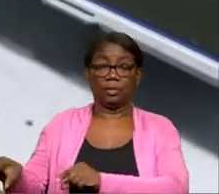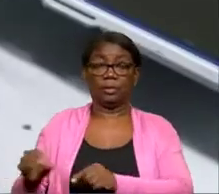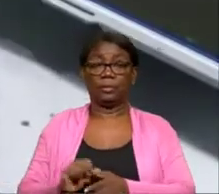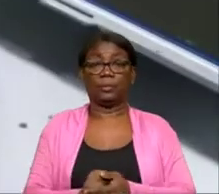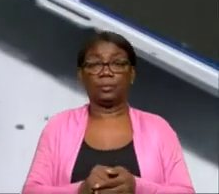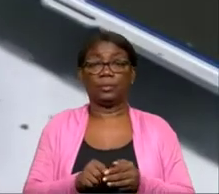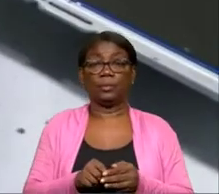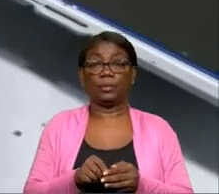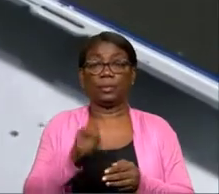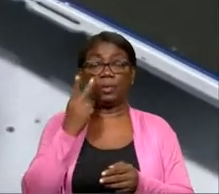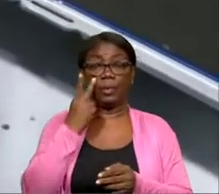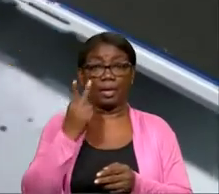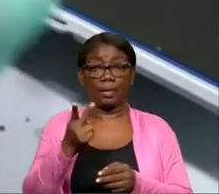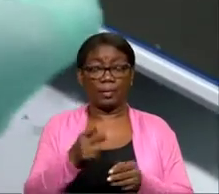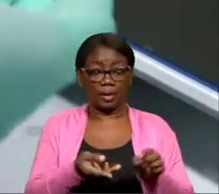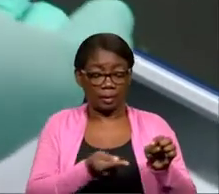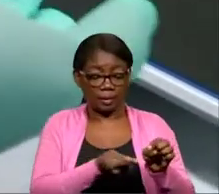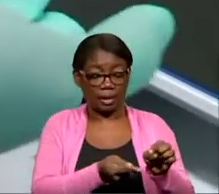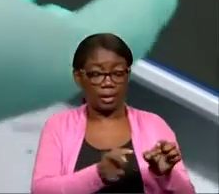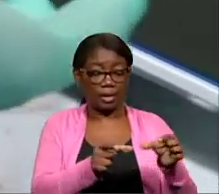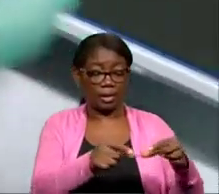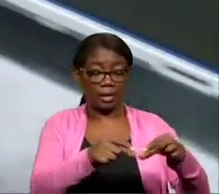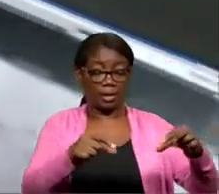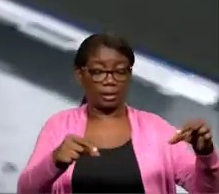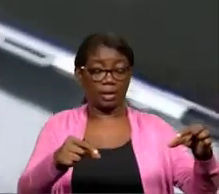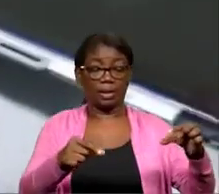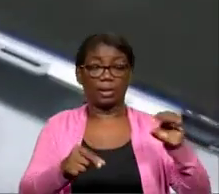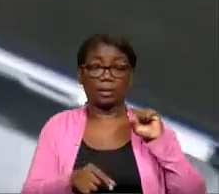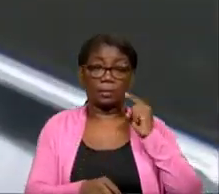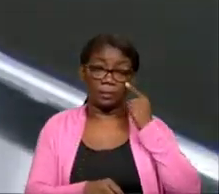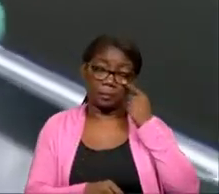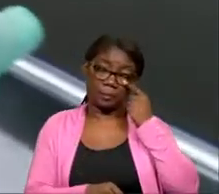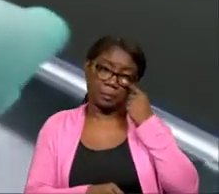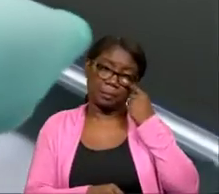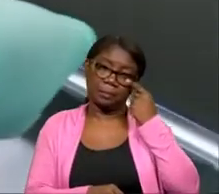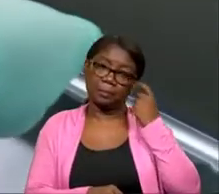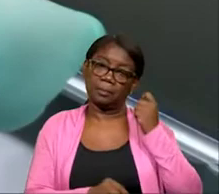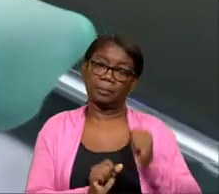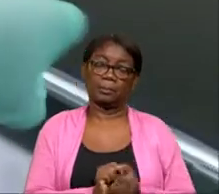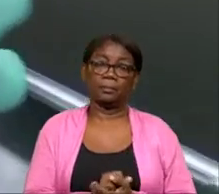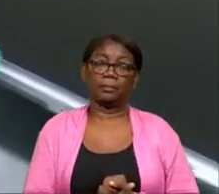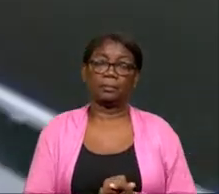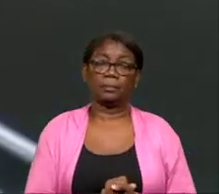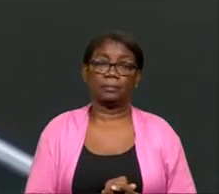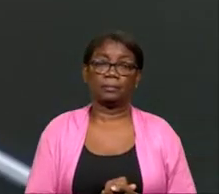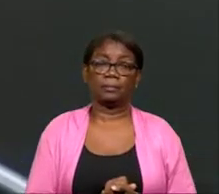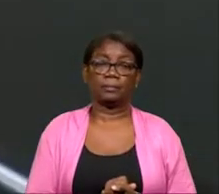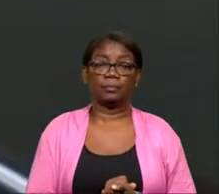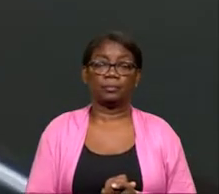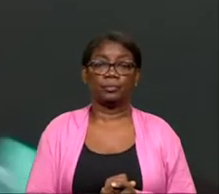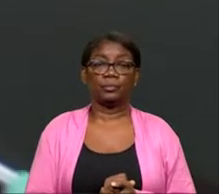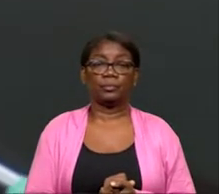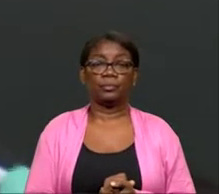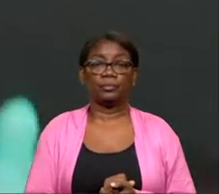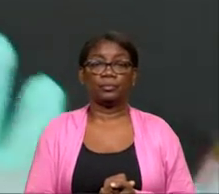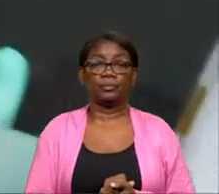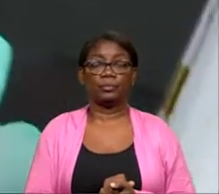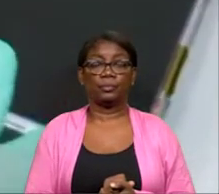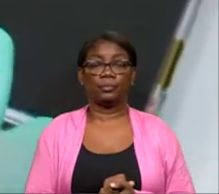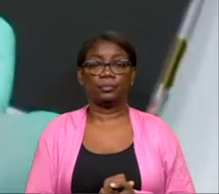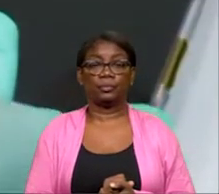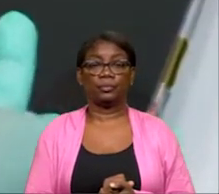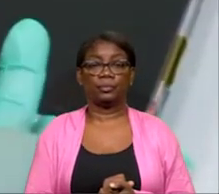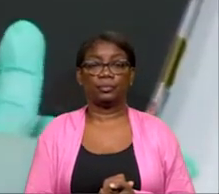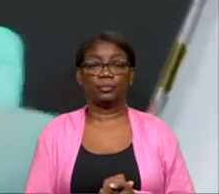la pantalla. Y aquí tenemos con mucho cuidado que levantar lo que es